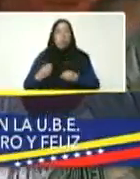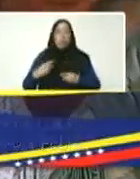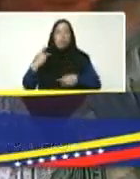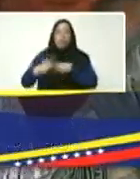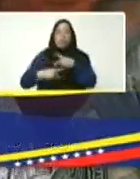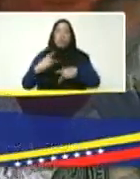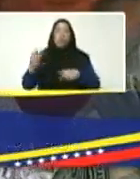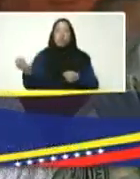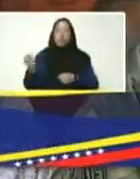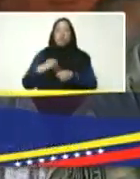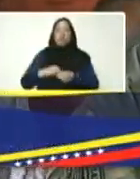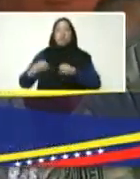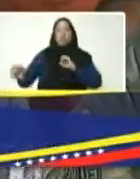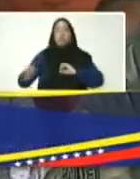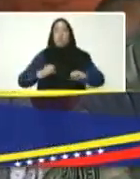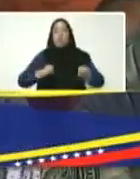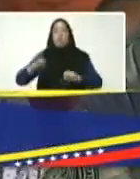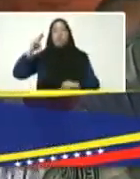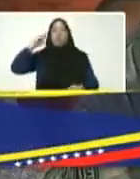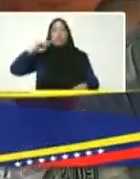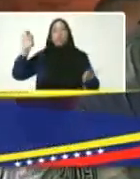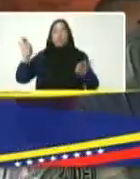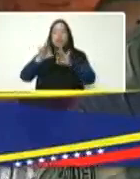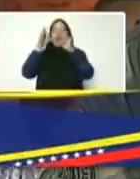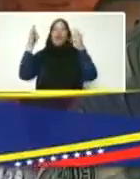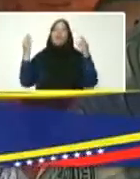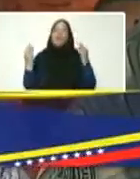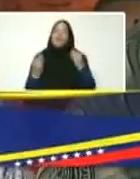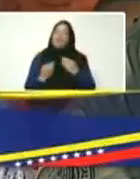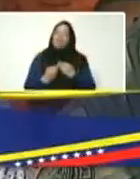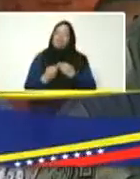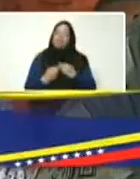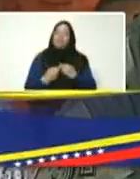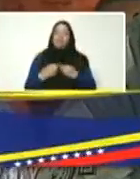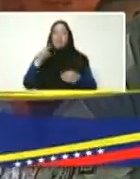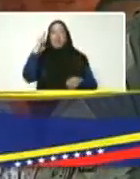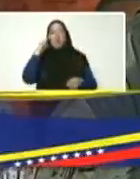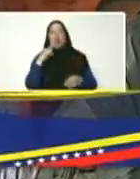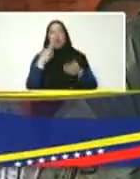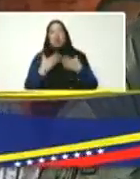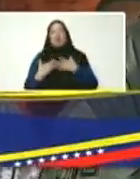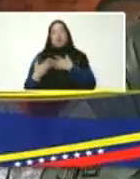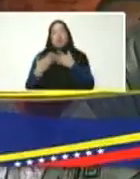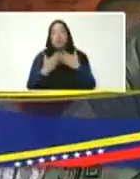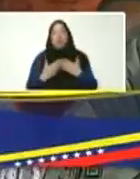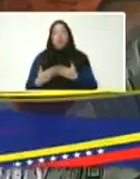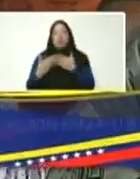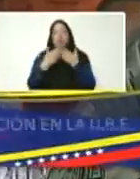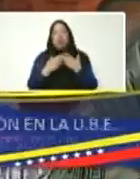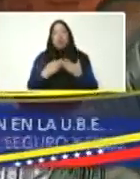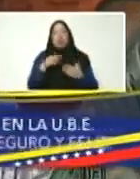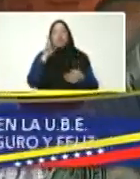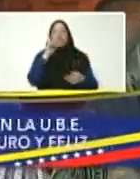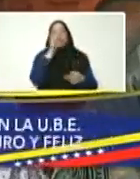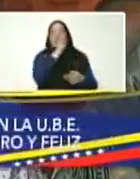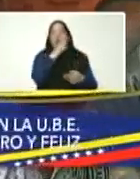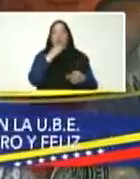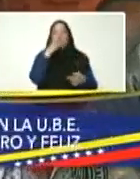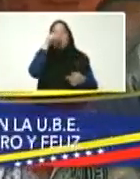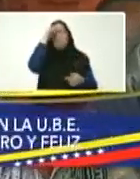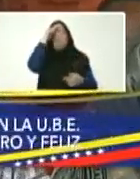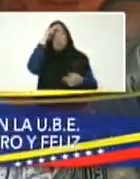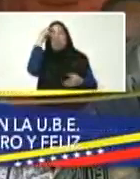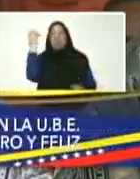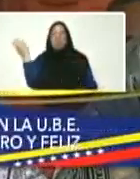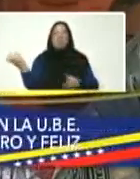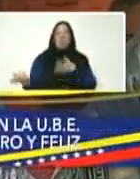ahí incluimos al Movimiento Bolivariano de Familia, a la Organización Bolivariana de Estudiantes, a las madres y los padres cocineros de la